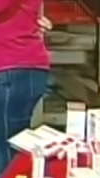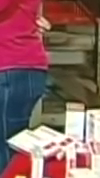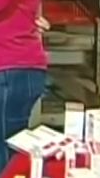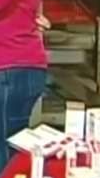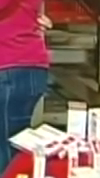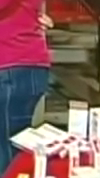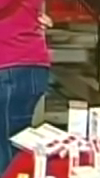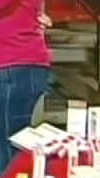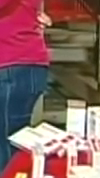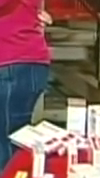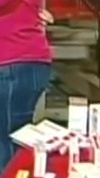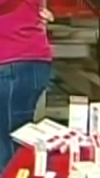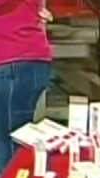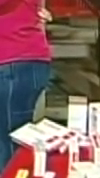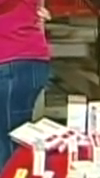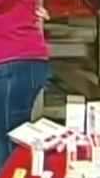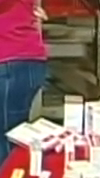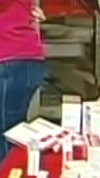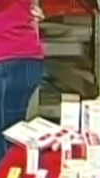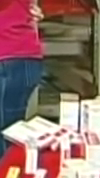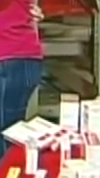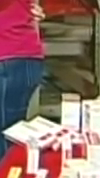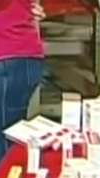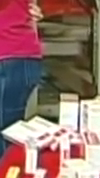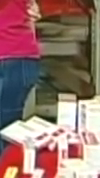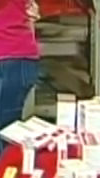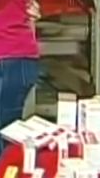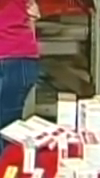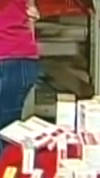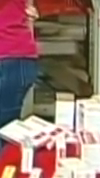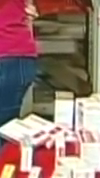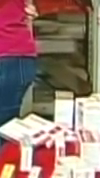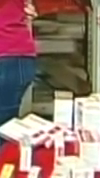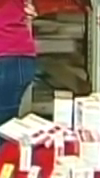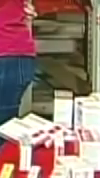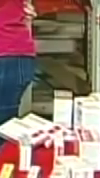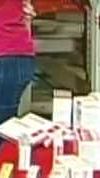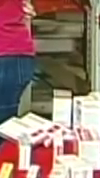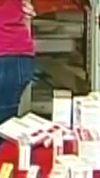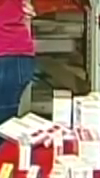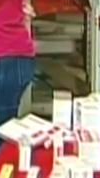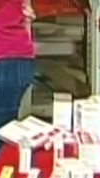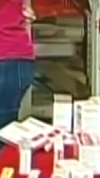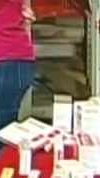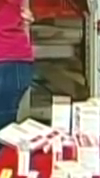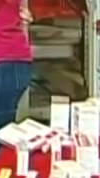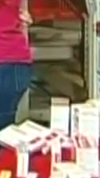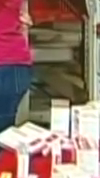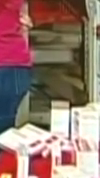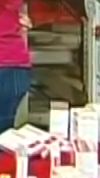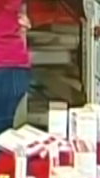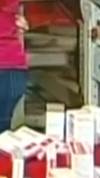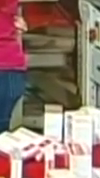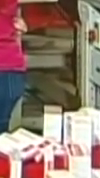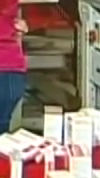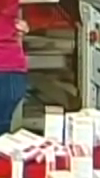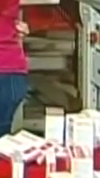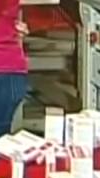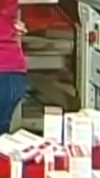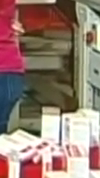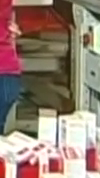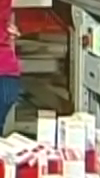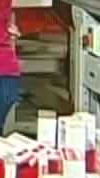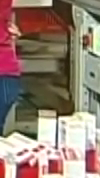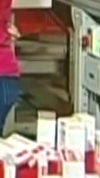el imperialismo norteamericano, que el gobierno de Donald Trump no va a poder con la medicina venezolana, no va